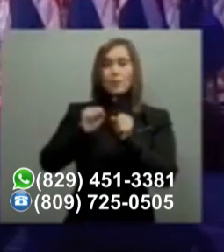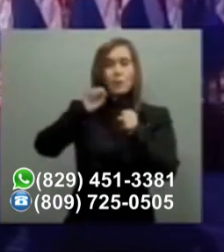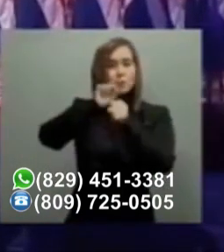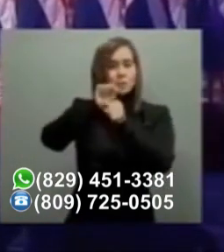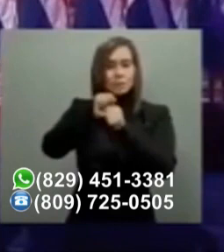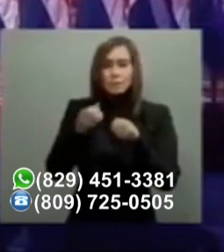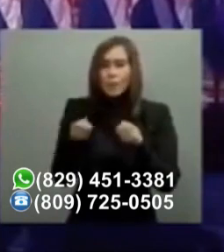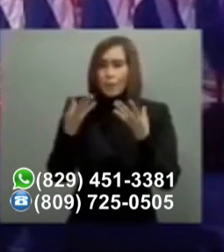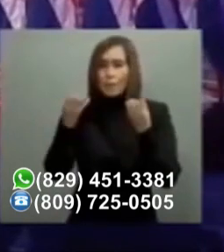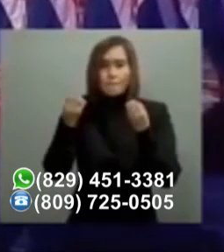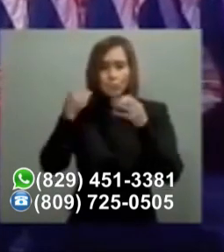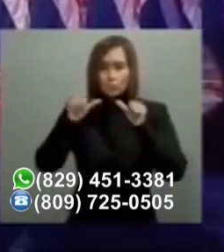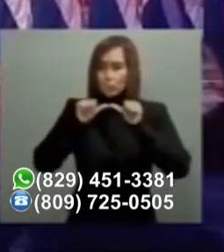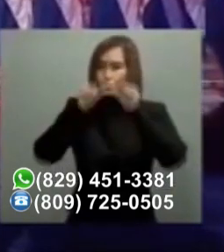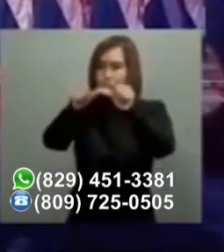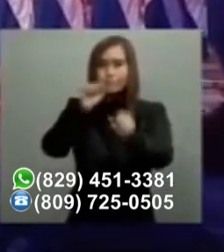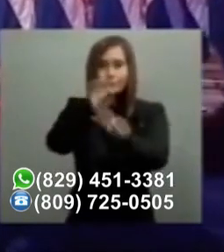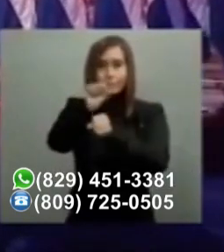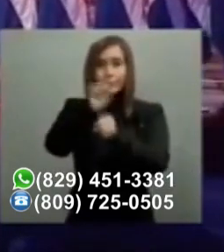bien continuamos